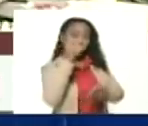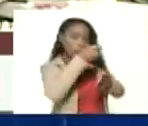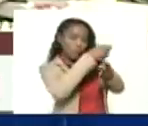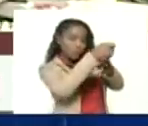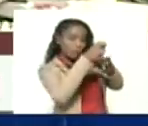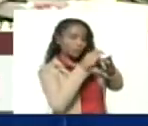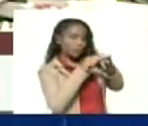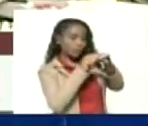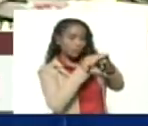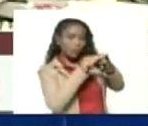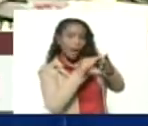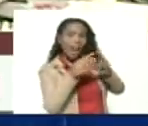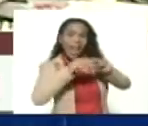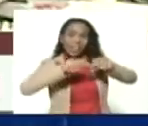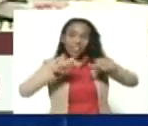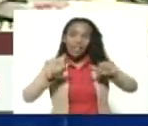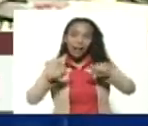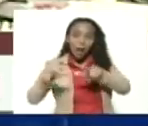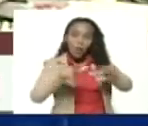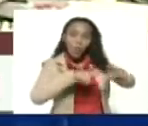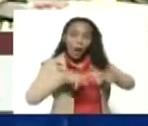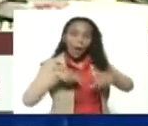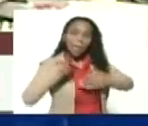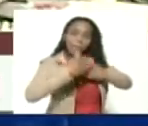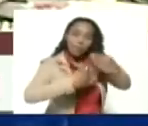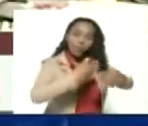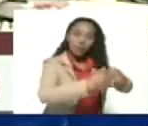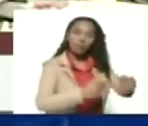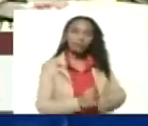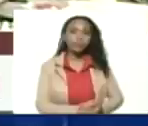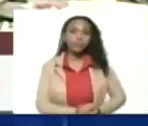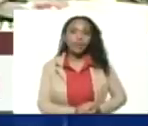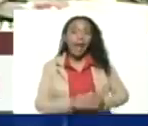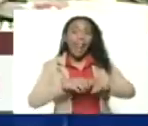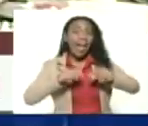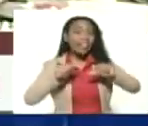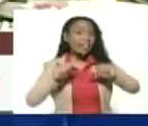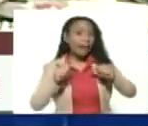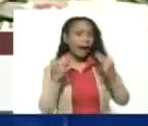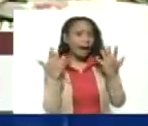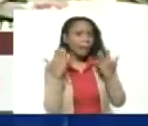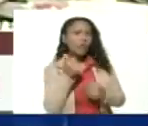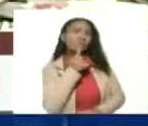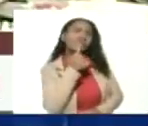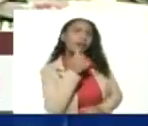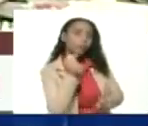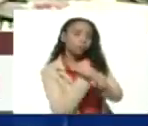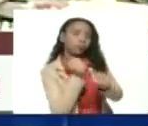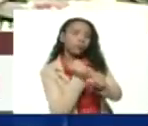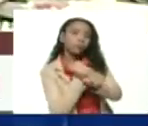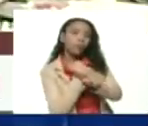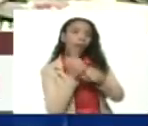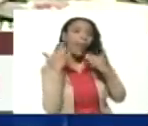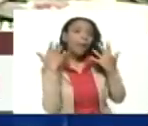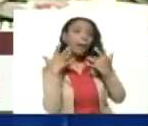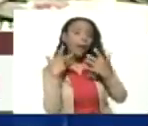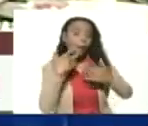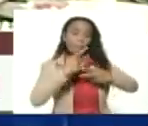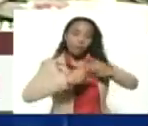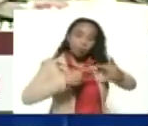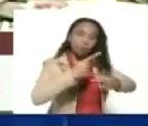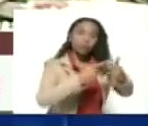la tierra y los espacios productivos. La tierra en manos de quien la trabaja, la tierra